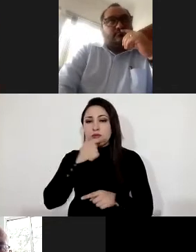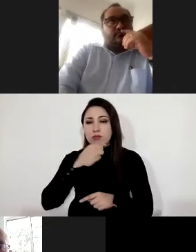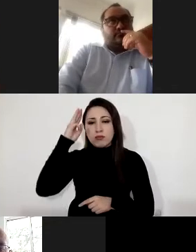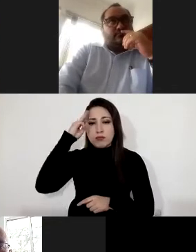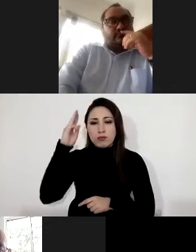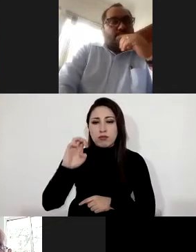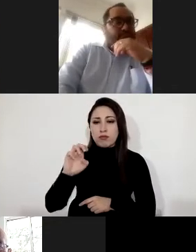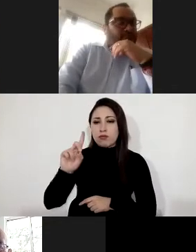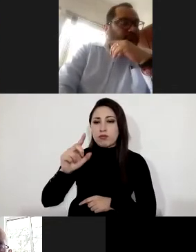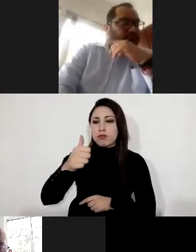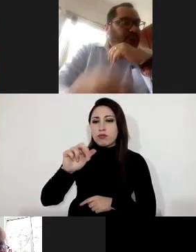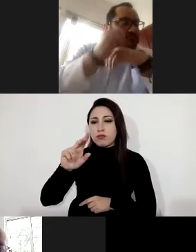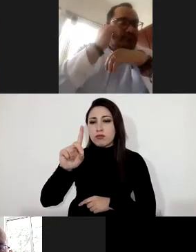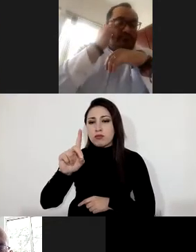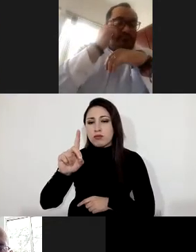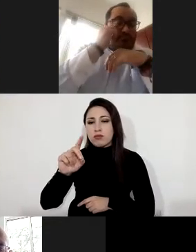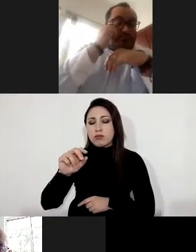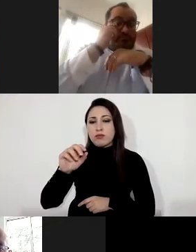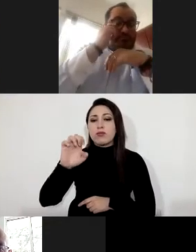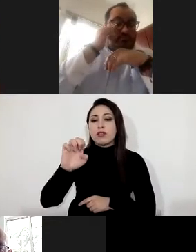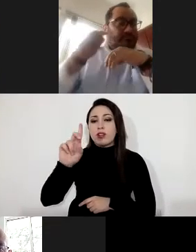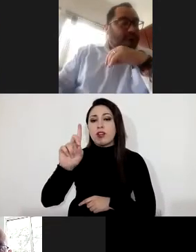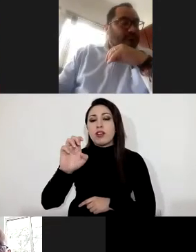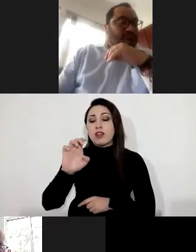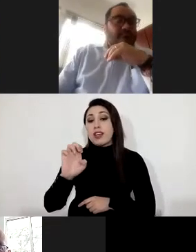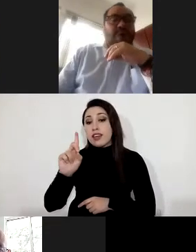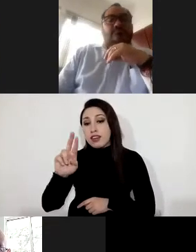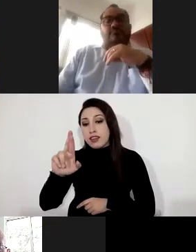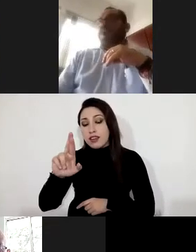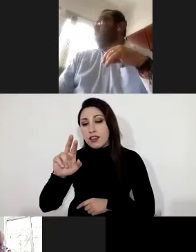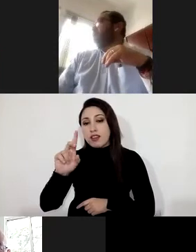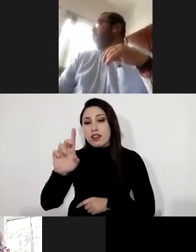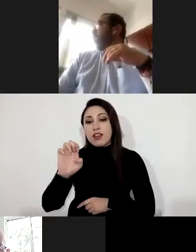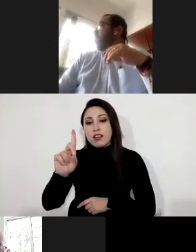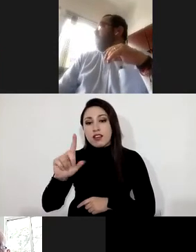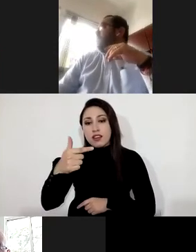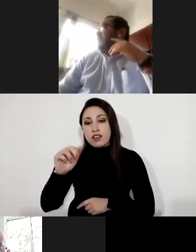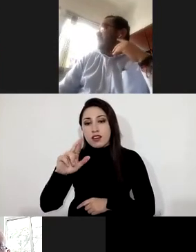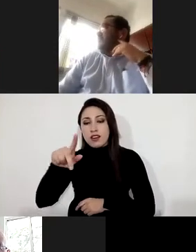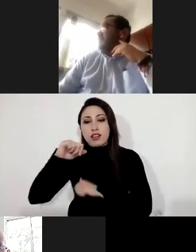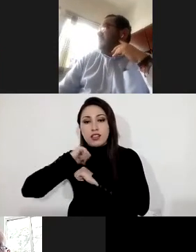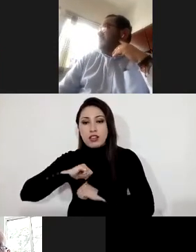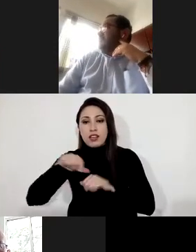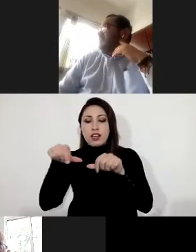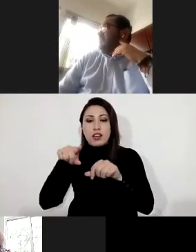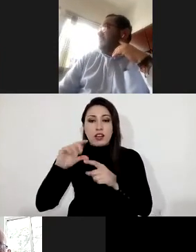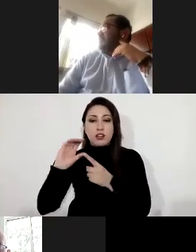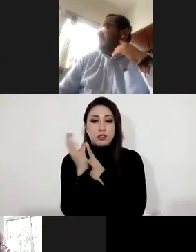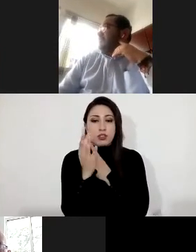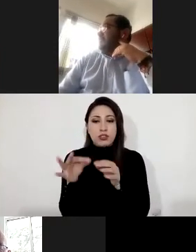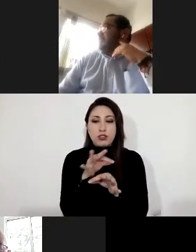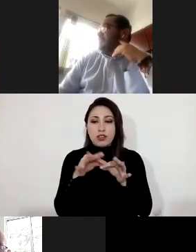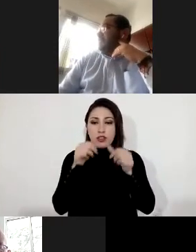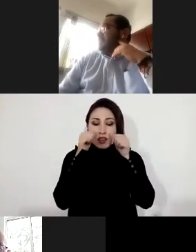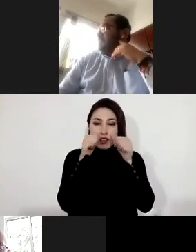¿verdad? Edgar, sí, Edgar Delgado. Perdón, Edgar, es de la Comisión de Procuración de Justicia. Secretario